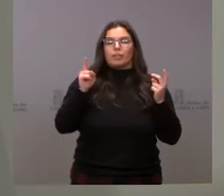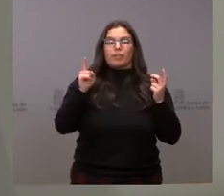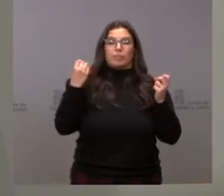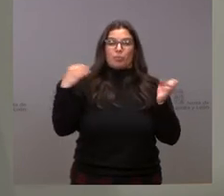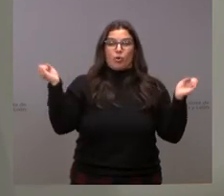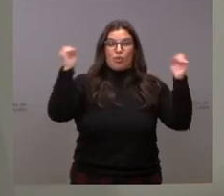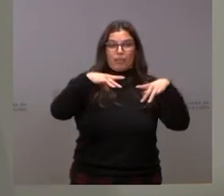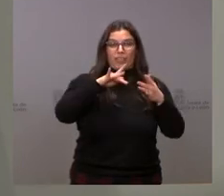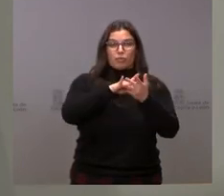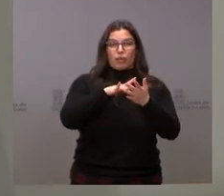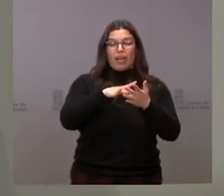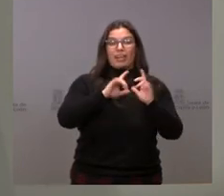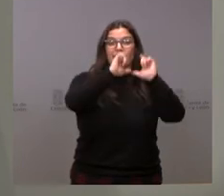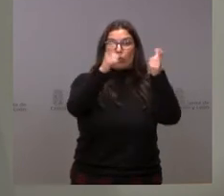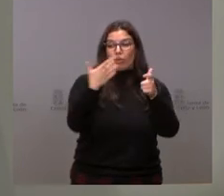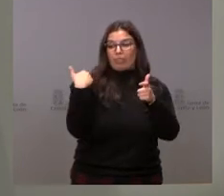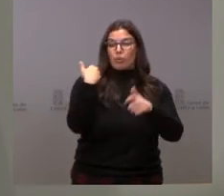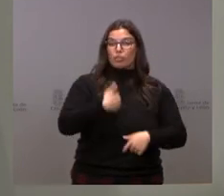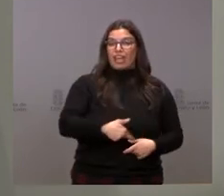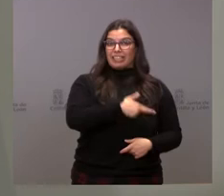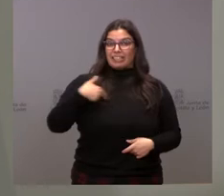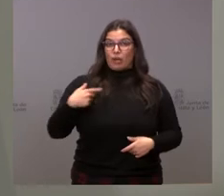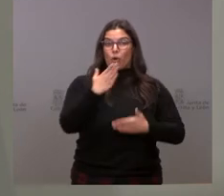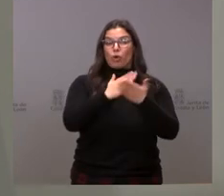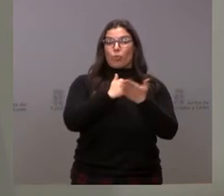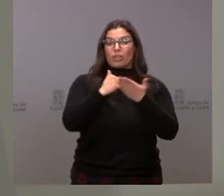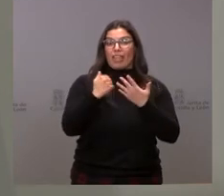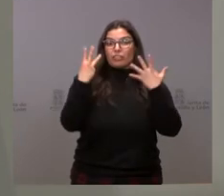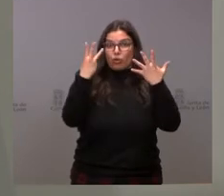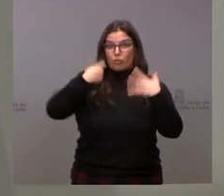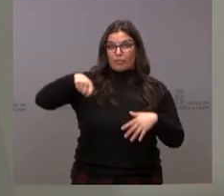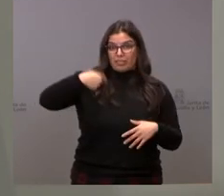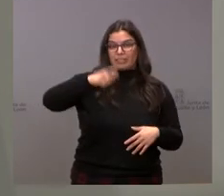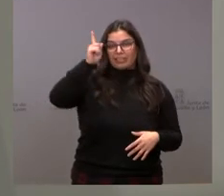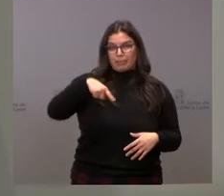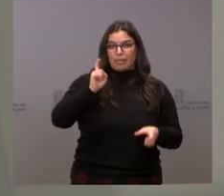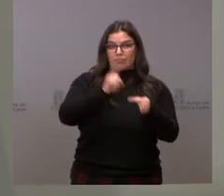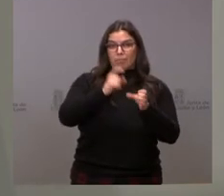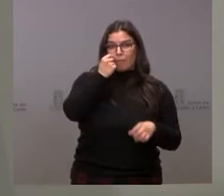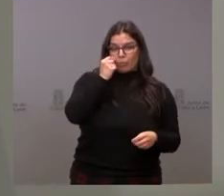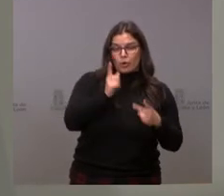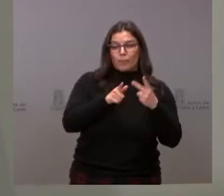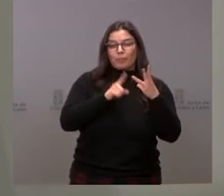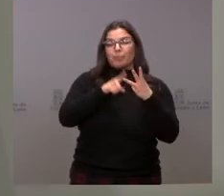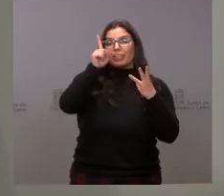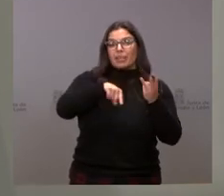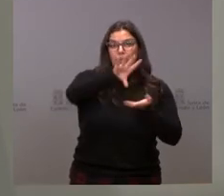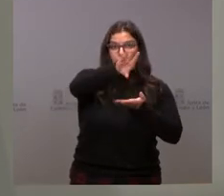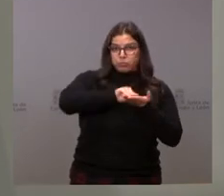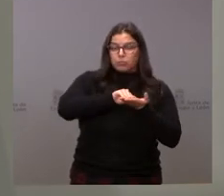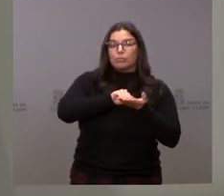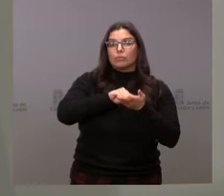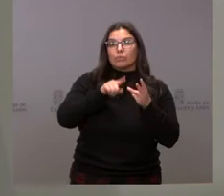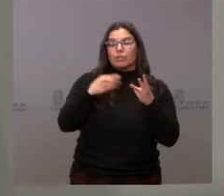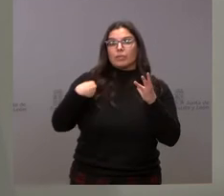se tuvo en santiago de compostela recientemente entre ocho presidentes autonómicos entre ellos el presidente alfonso fernández mañueco y suele ser también de lo que señala